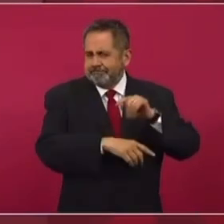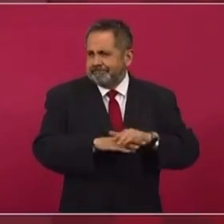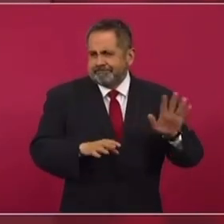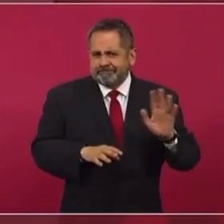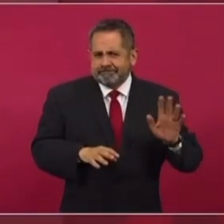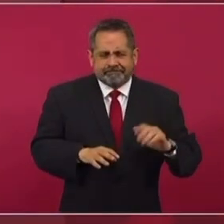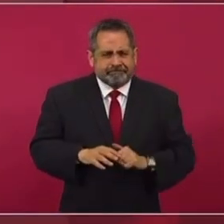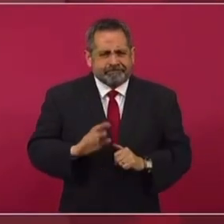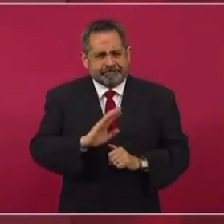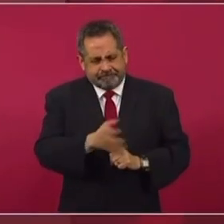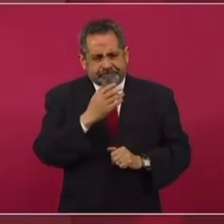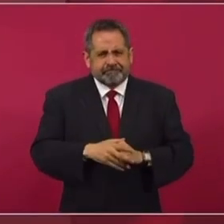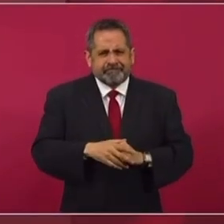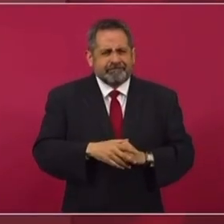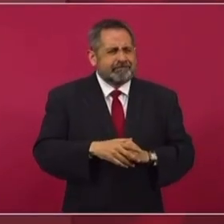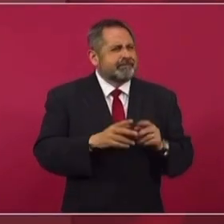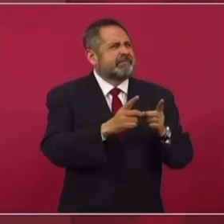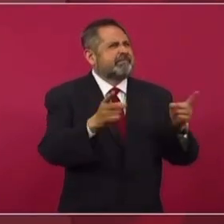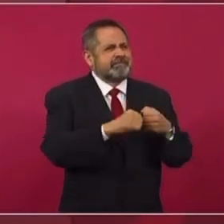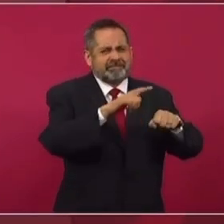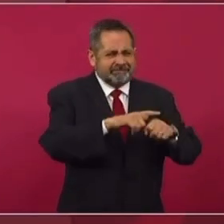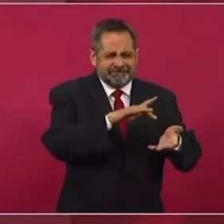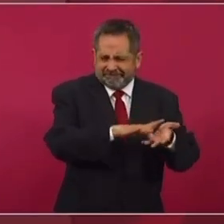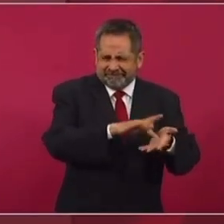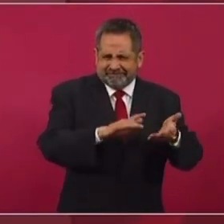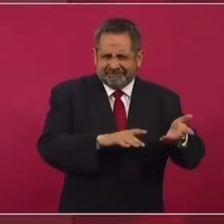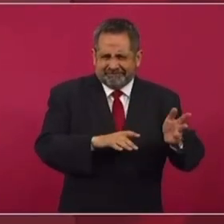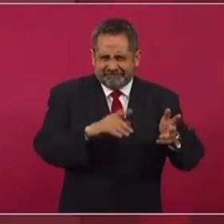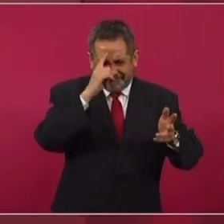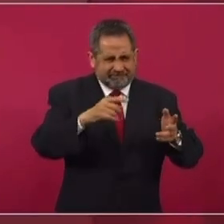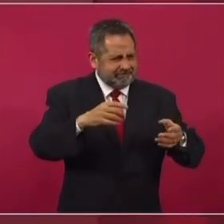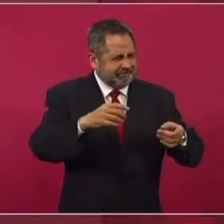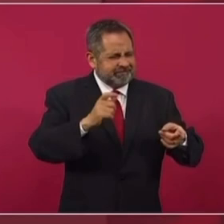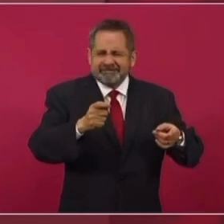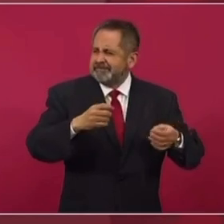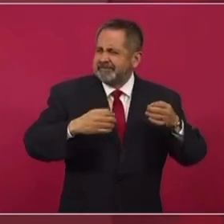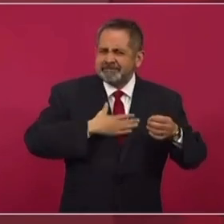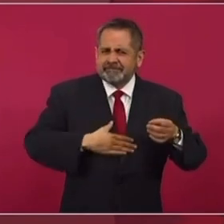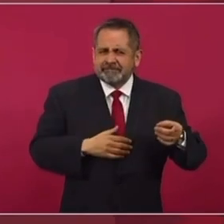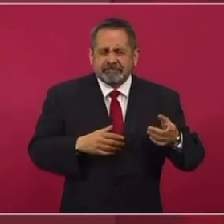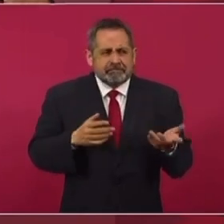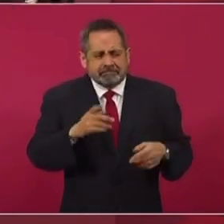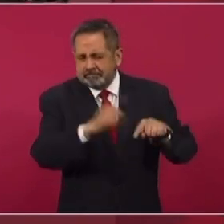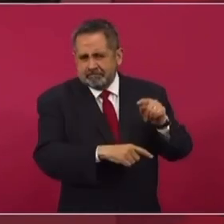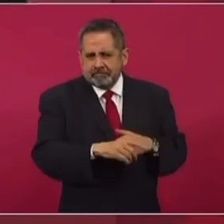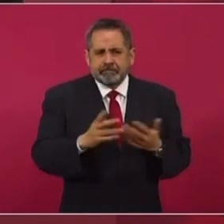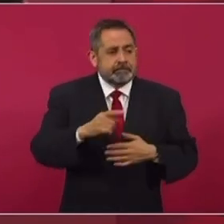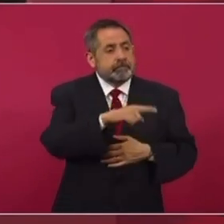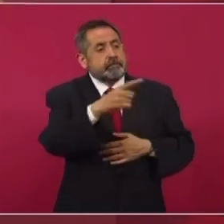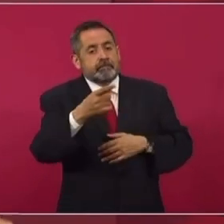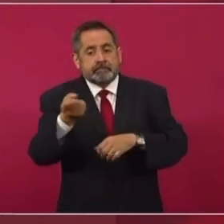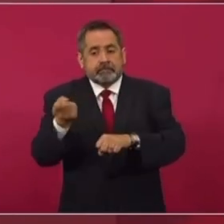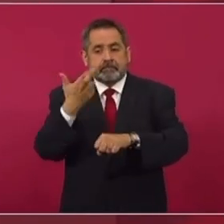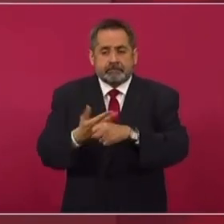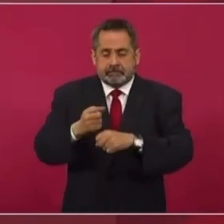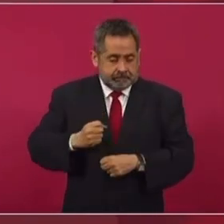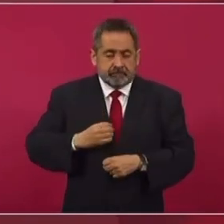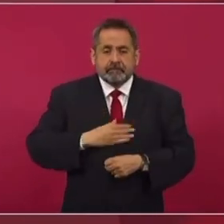de desarrollo social o de apoyo a la justicia, pero está la Secretaría de